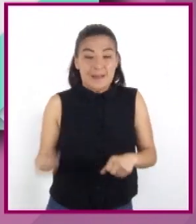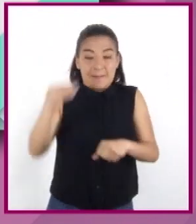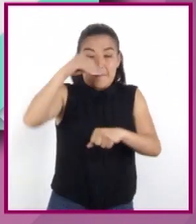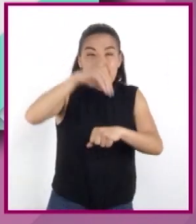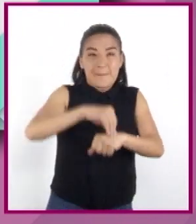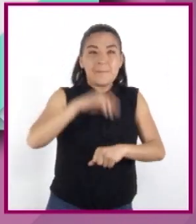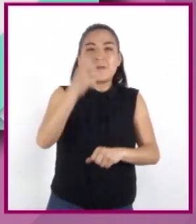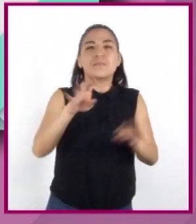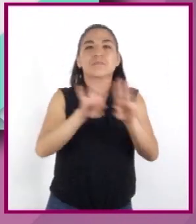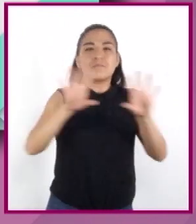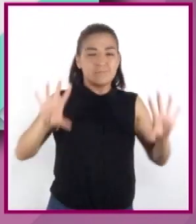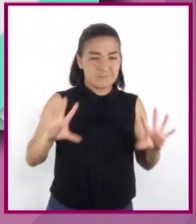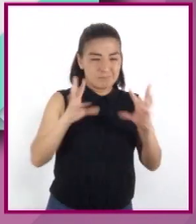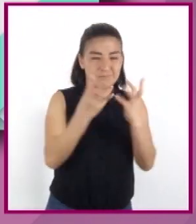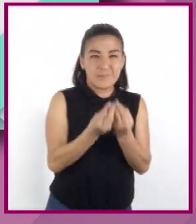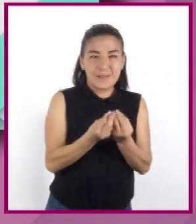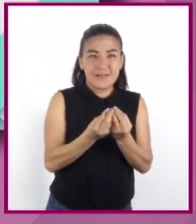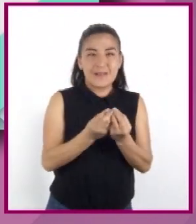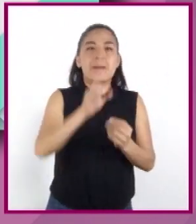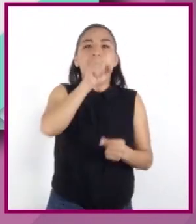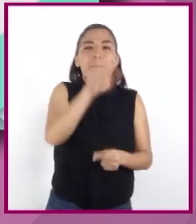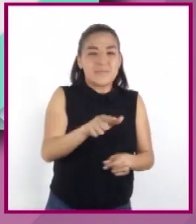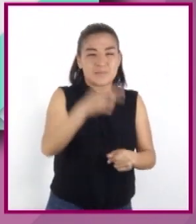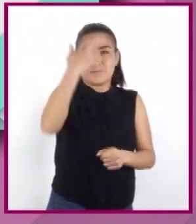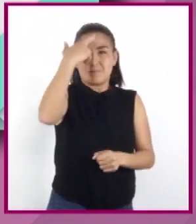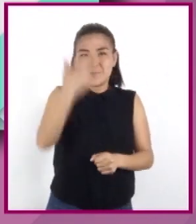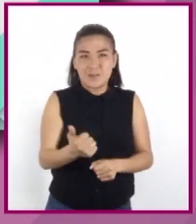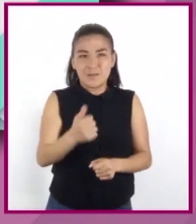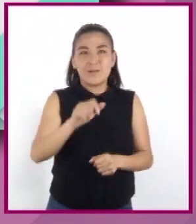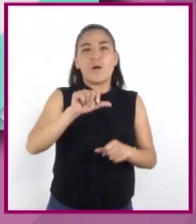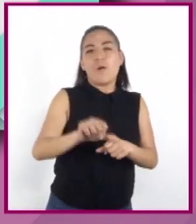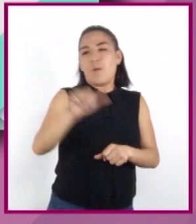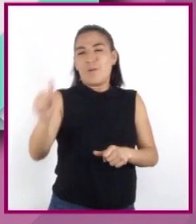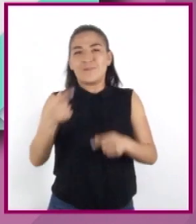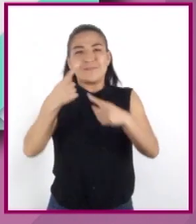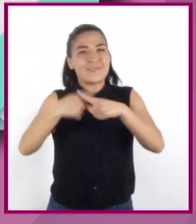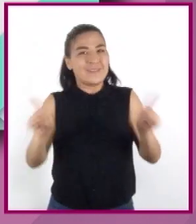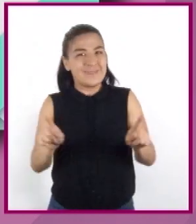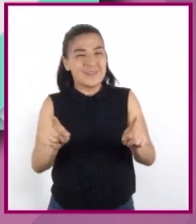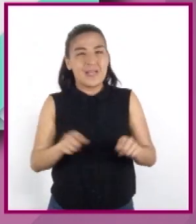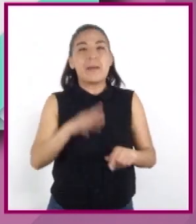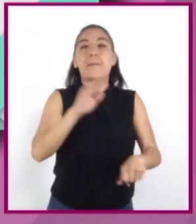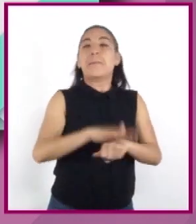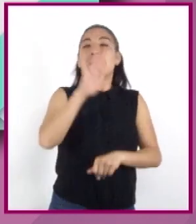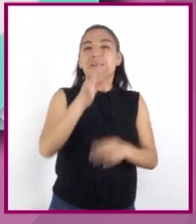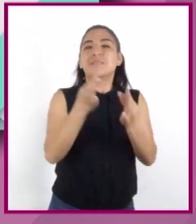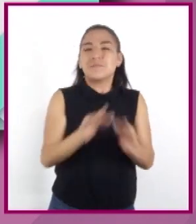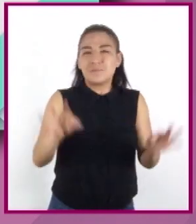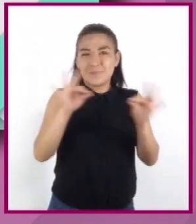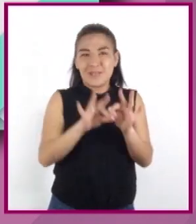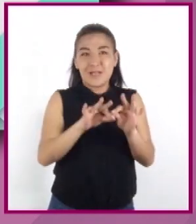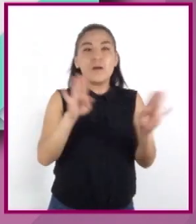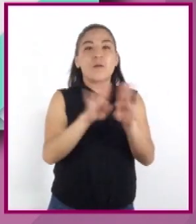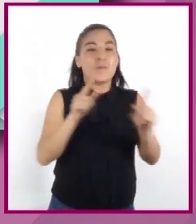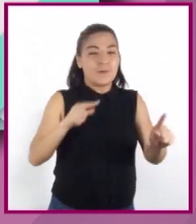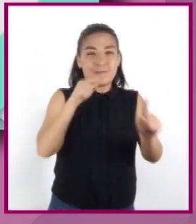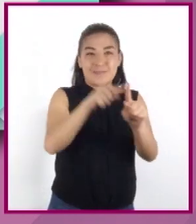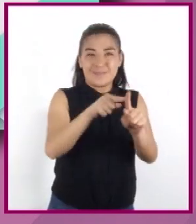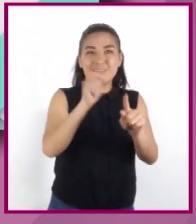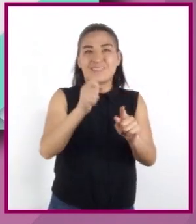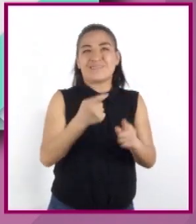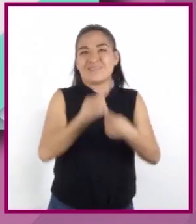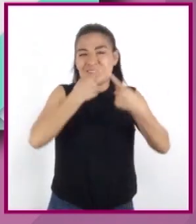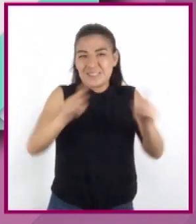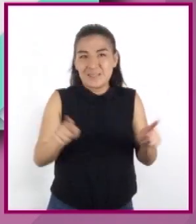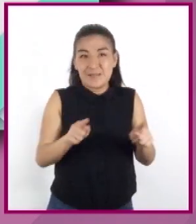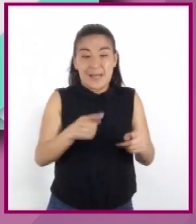el conjunto independiente con la misma razón que el dependiente. Y lo más importante, en la proporción directa, es